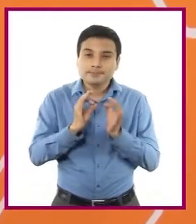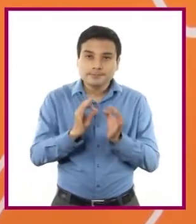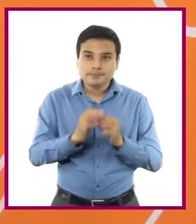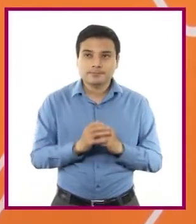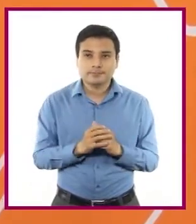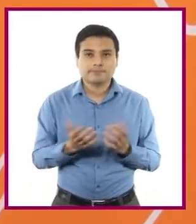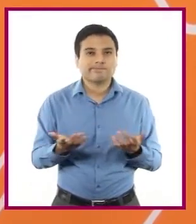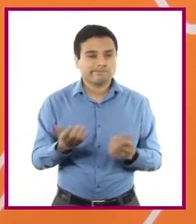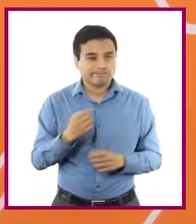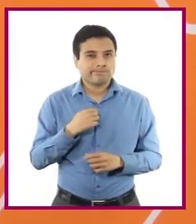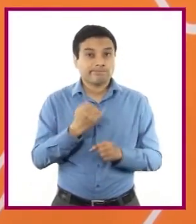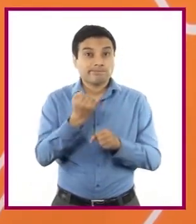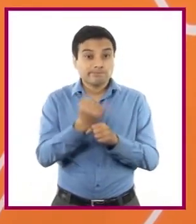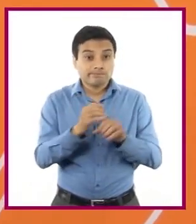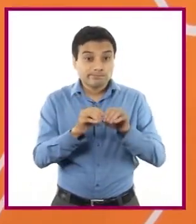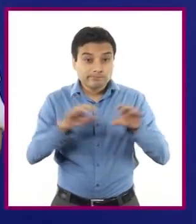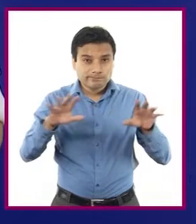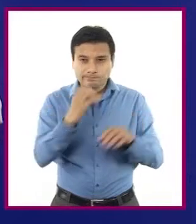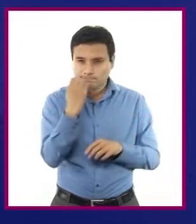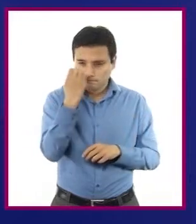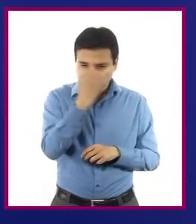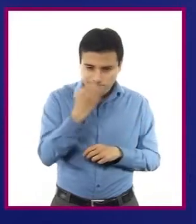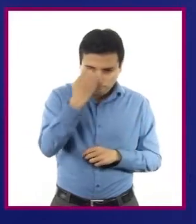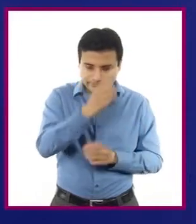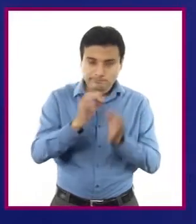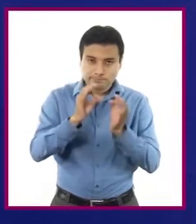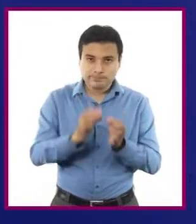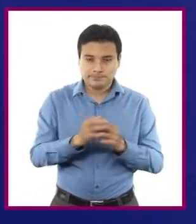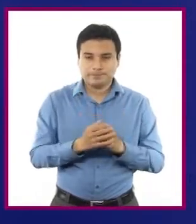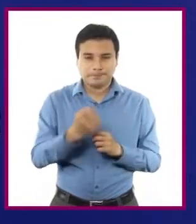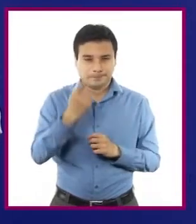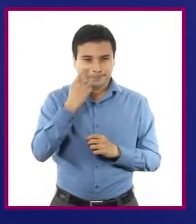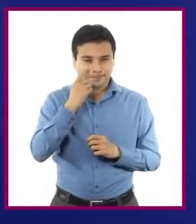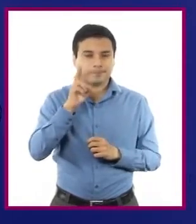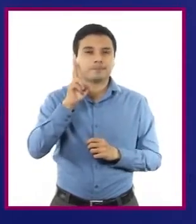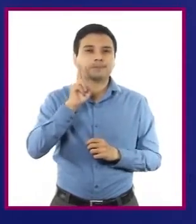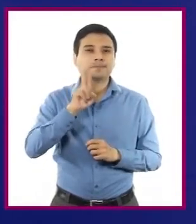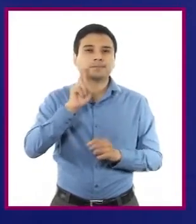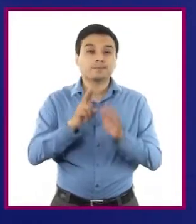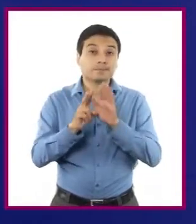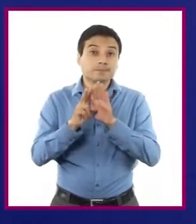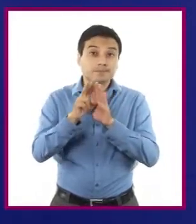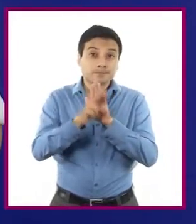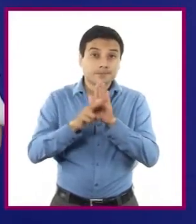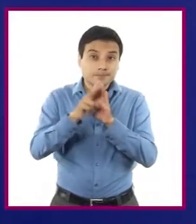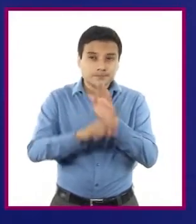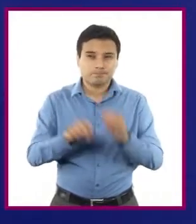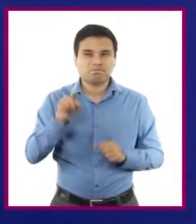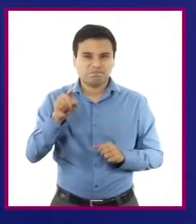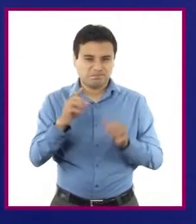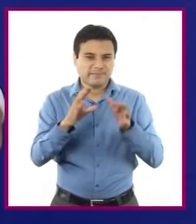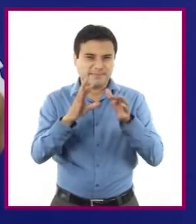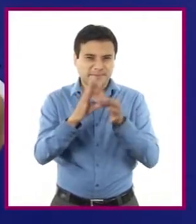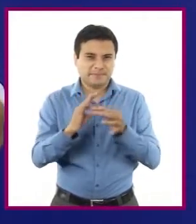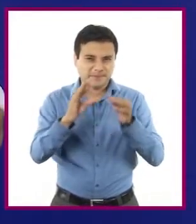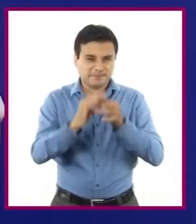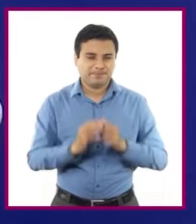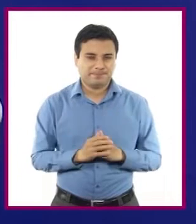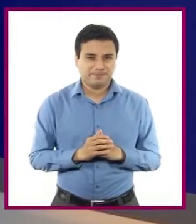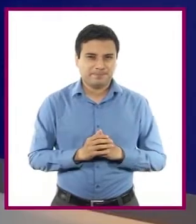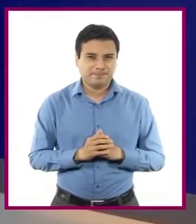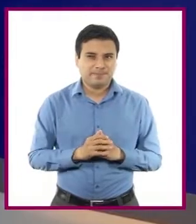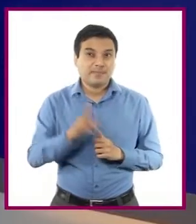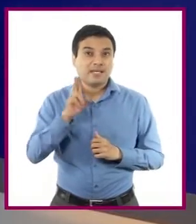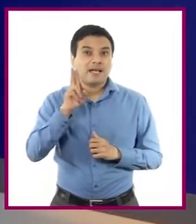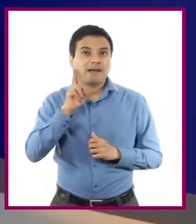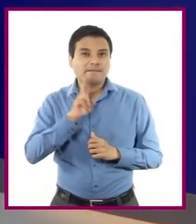verificar que nuestra información sea la correcta? Veamos si el siguiente video nos puede sacar de esta duda y reafirmar algunos aspectos